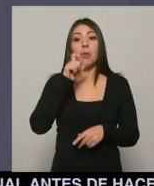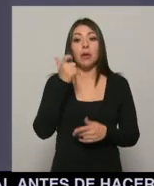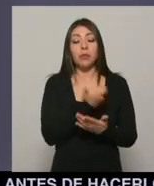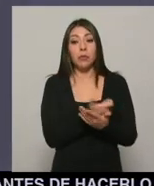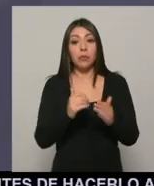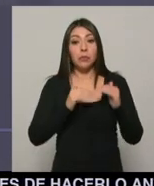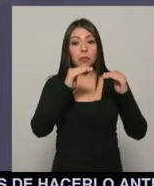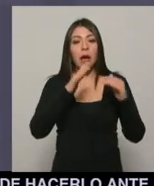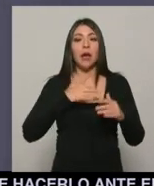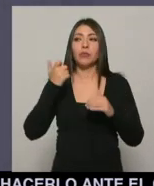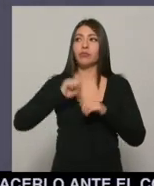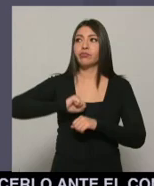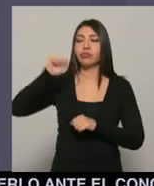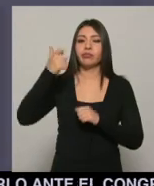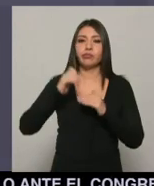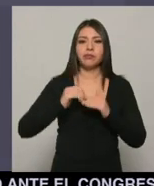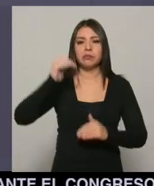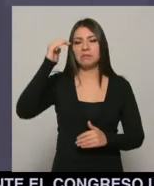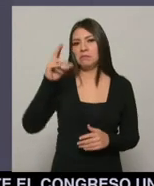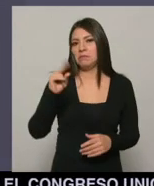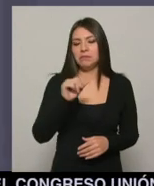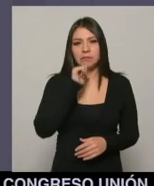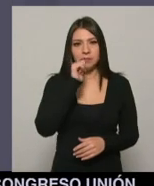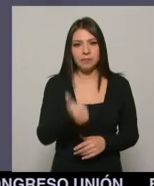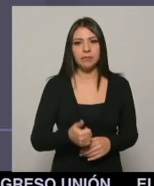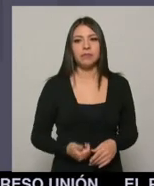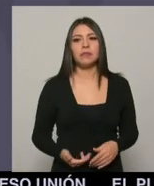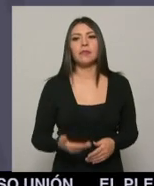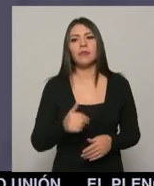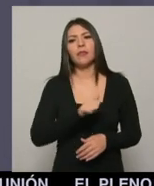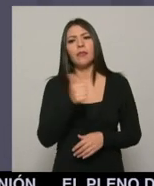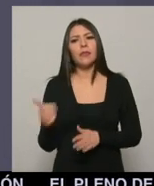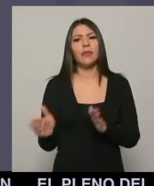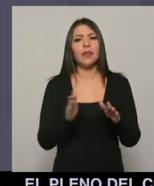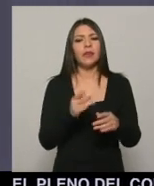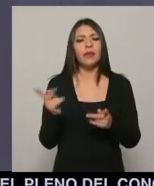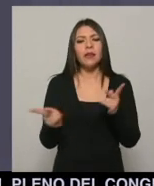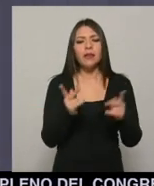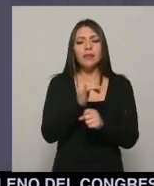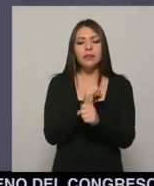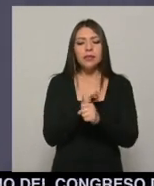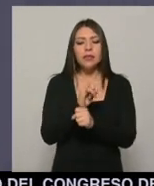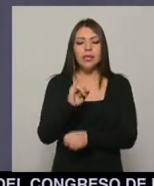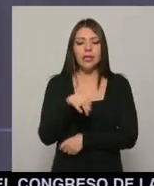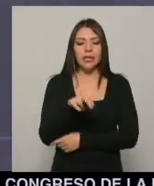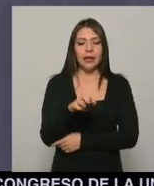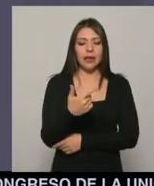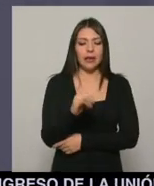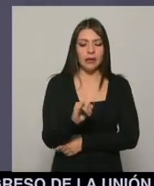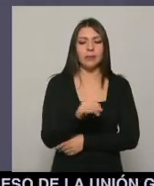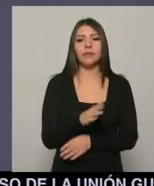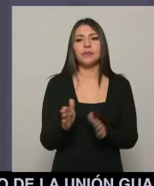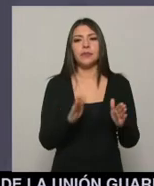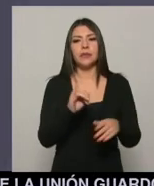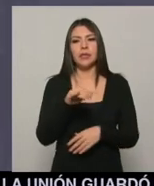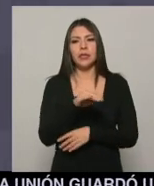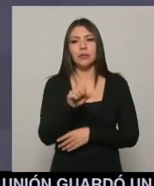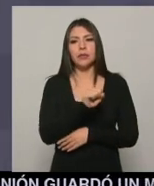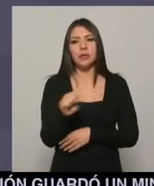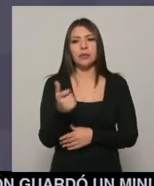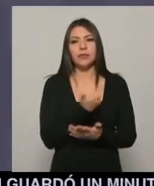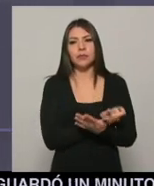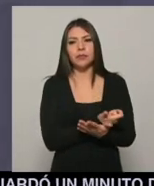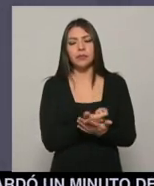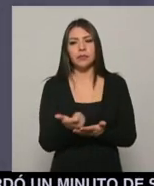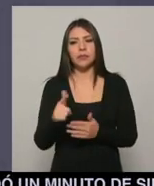caso, eso es lo que me llama la atención. De acuerdo a los datos del INEGI y del IMSS, el salario general tiene el